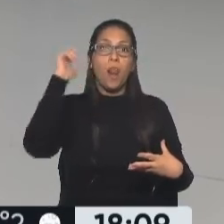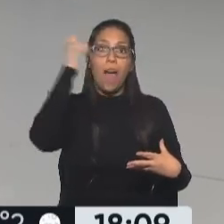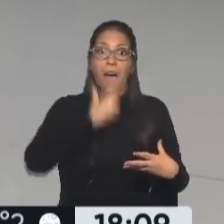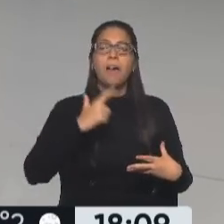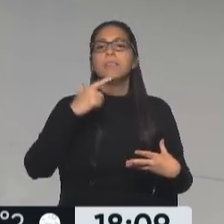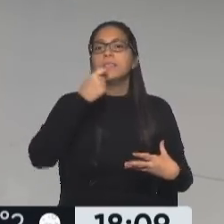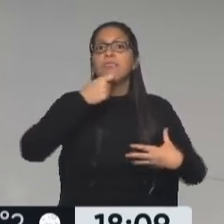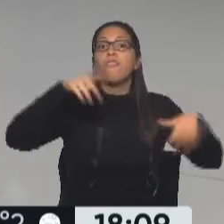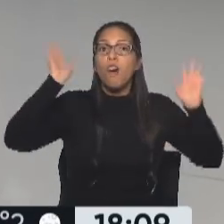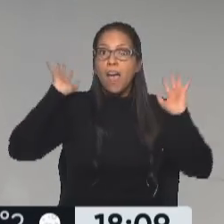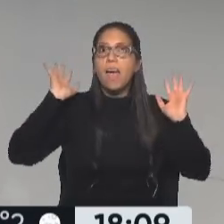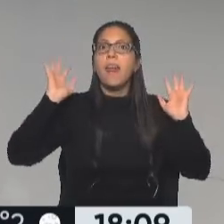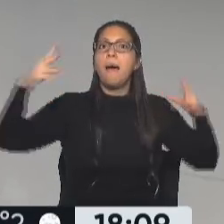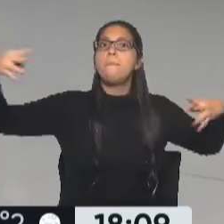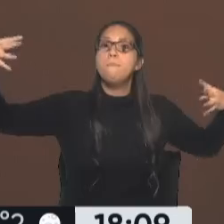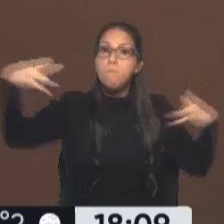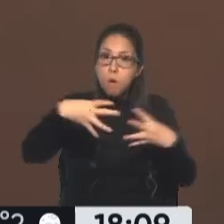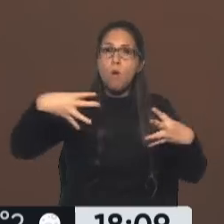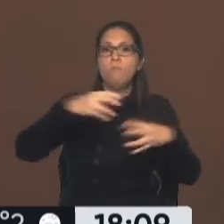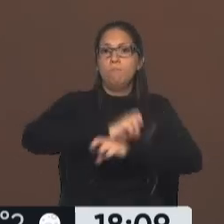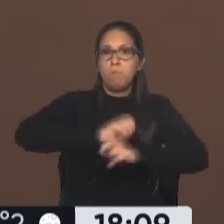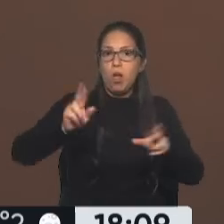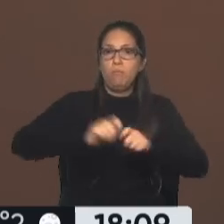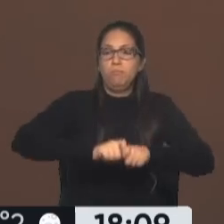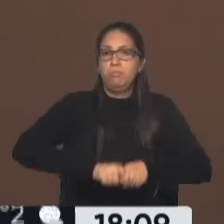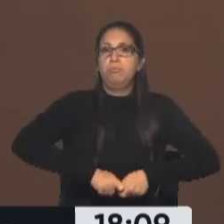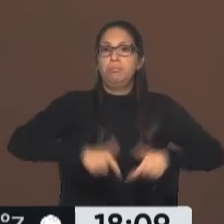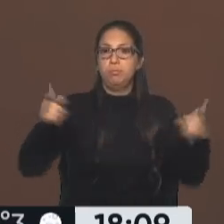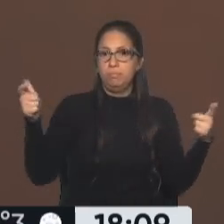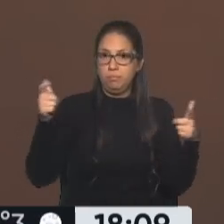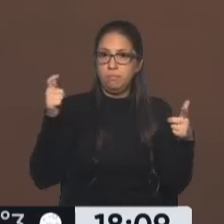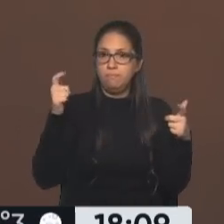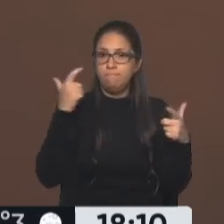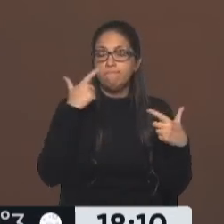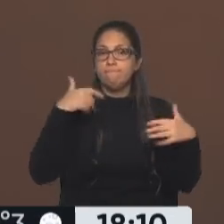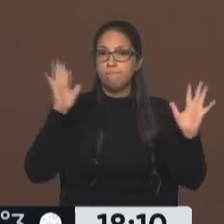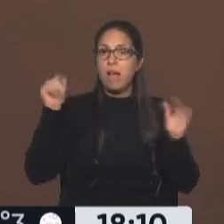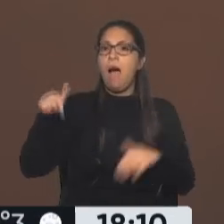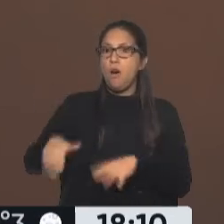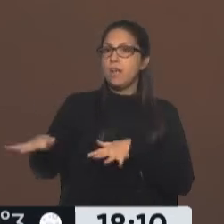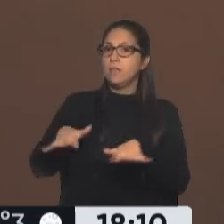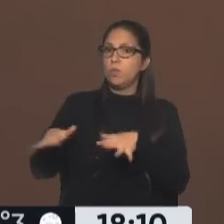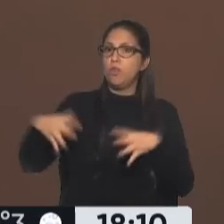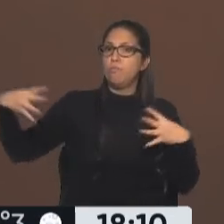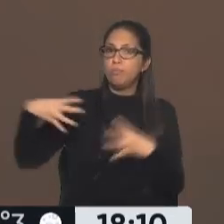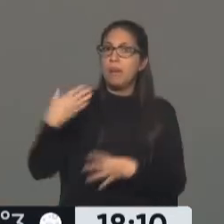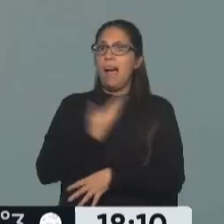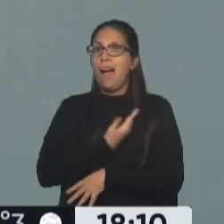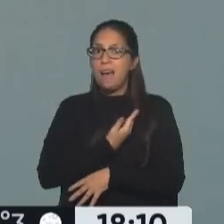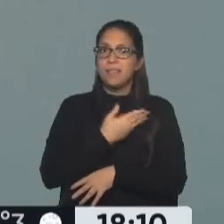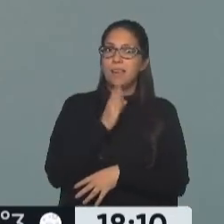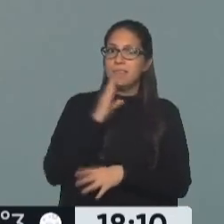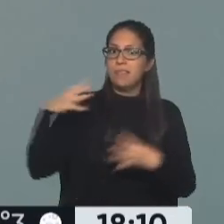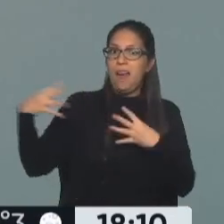si finalmente el conflicto bélico escala aún más de la situación que estamos contando. ¿Qué